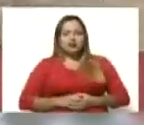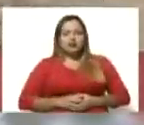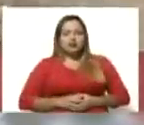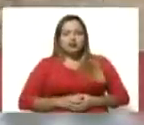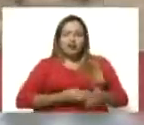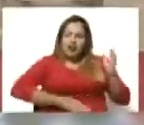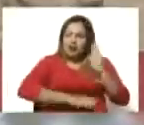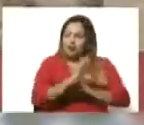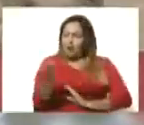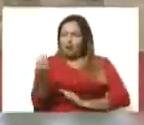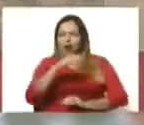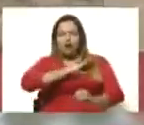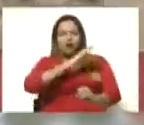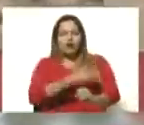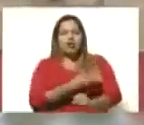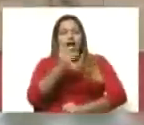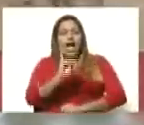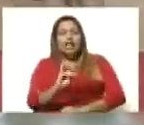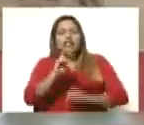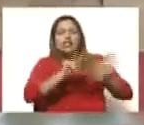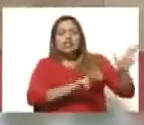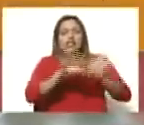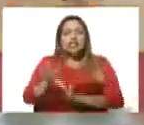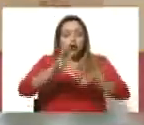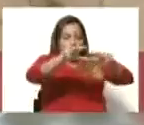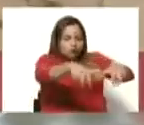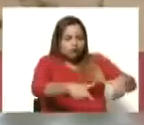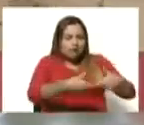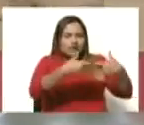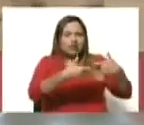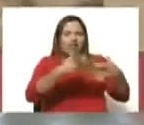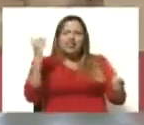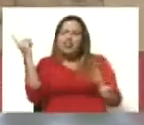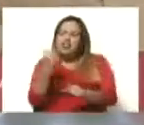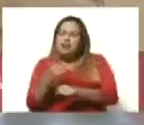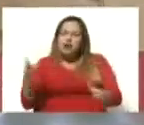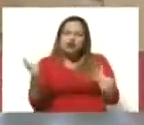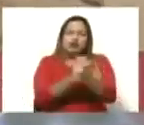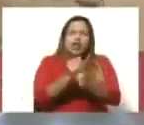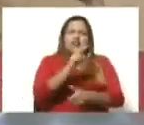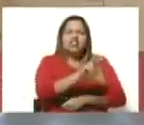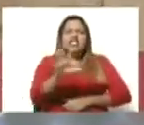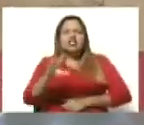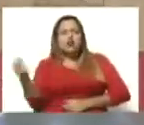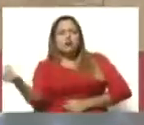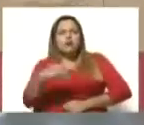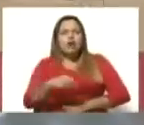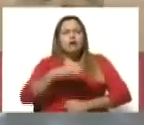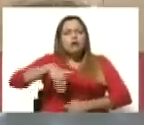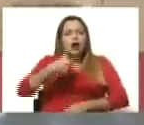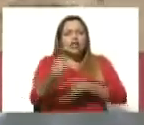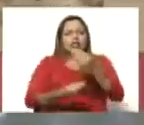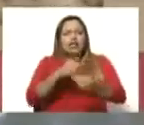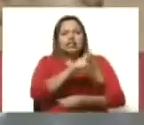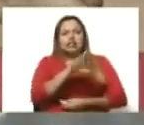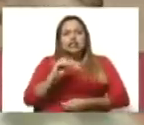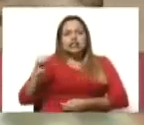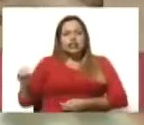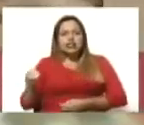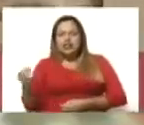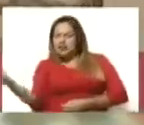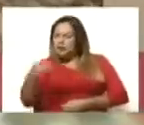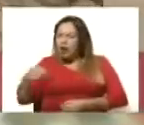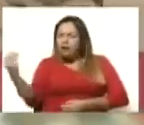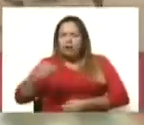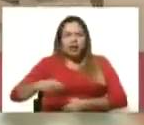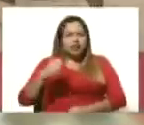Vamos con más fuerza, tenemos 75 máquinas. Hay que conseguir 25 máquinas más para llegar a 100 máquinas y meterle más